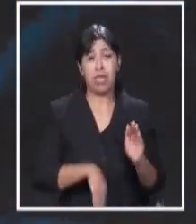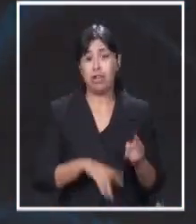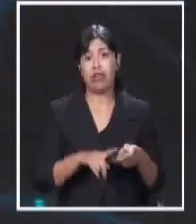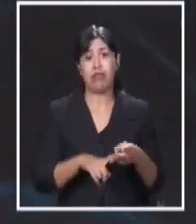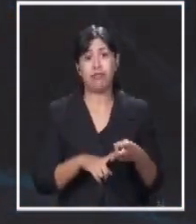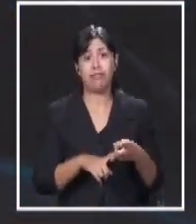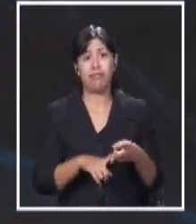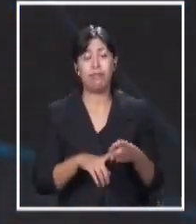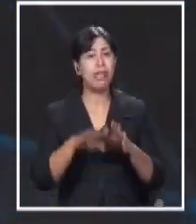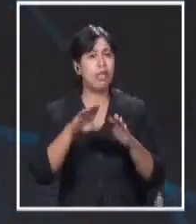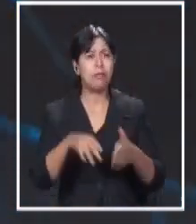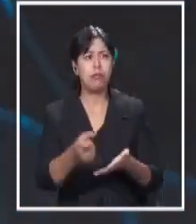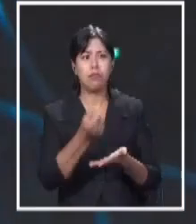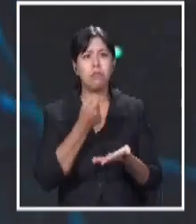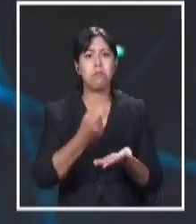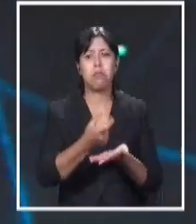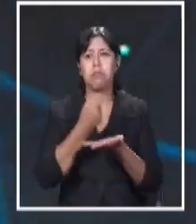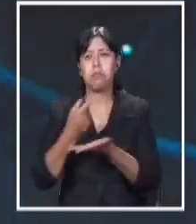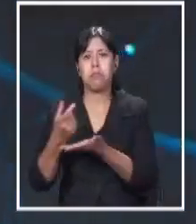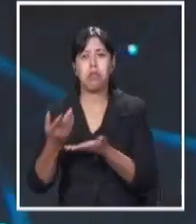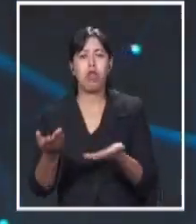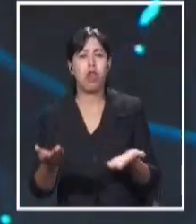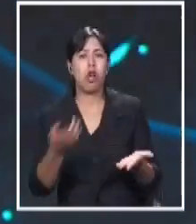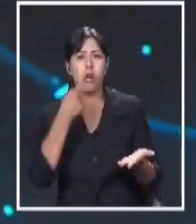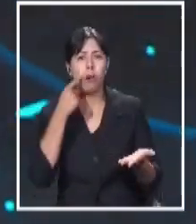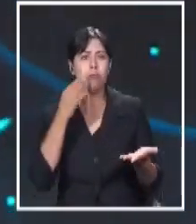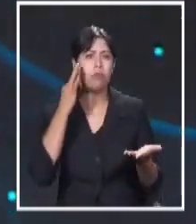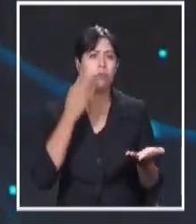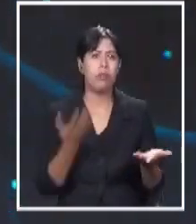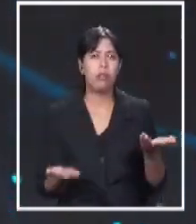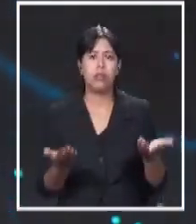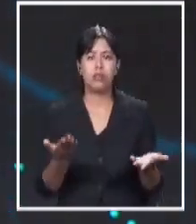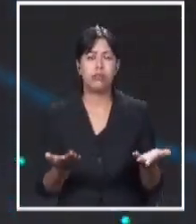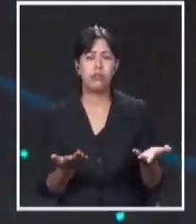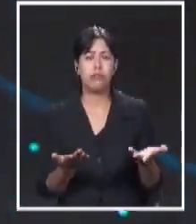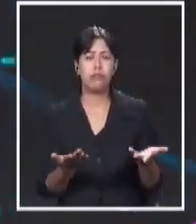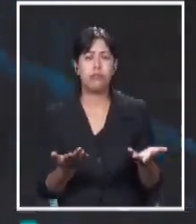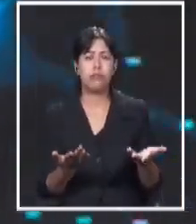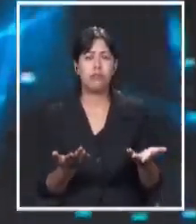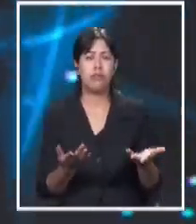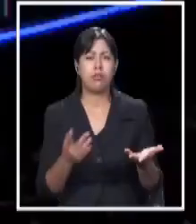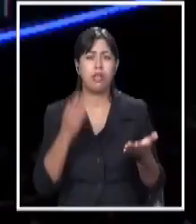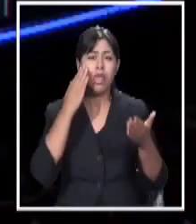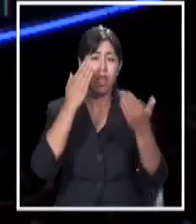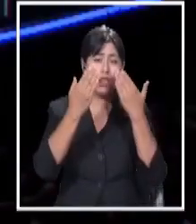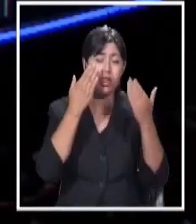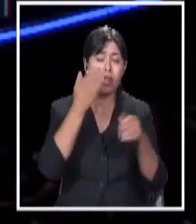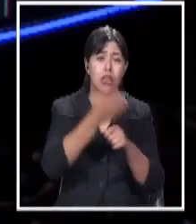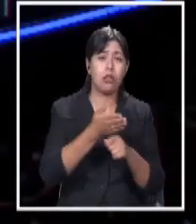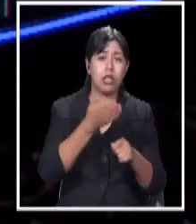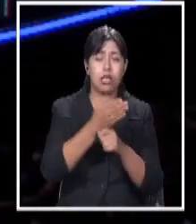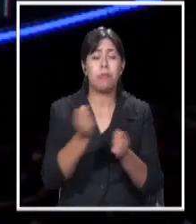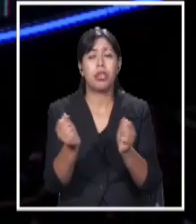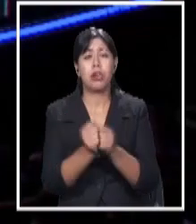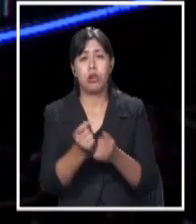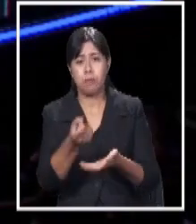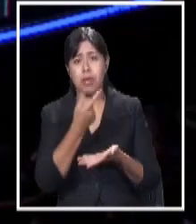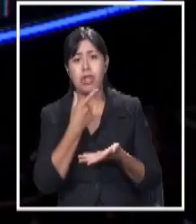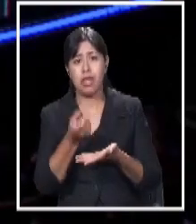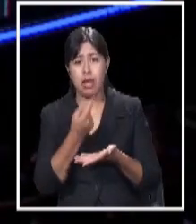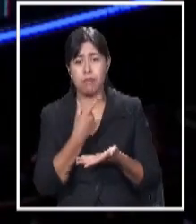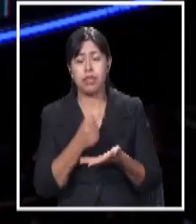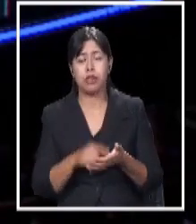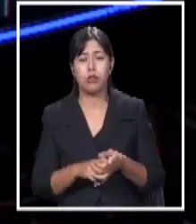mismo tratamiento antidepresivo para hombres o para mujeres. Típicamente una combinación de psicoterapia con medicamentos.